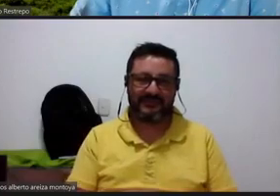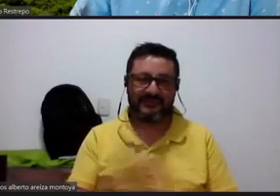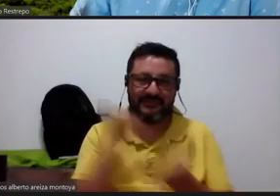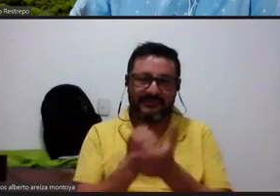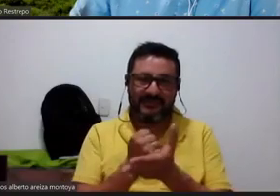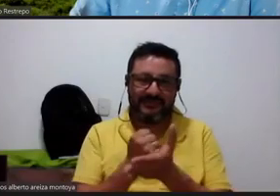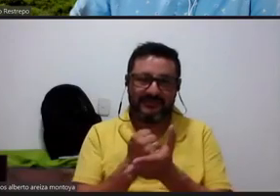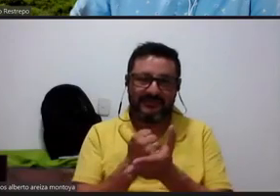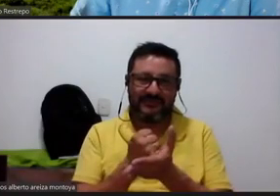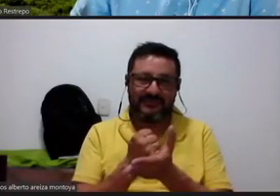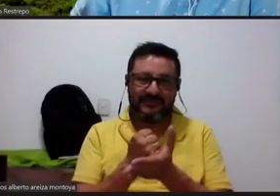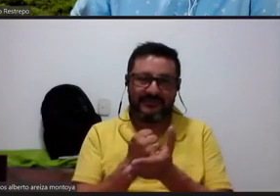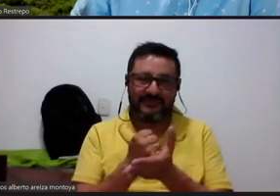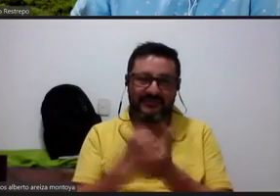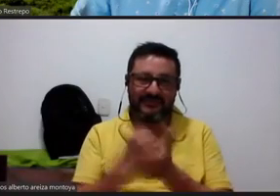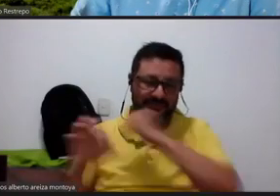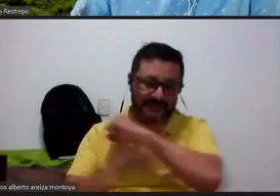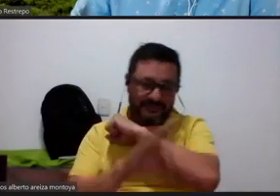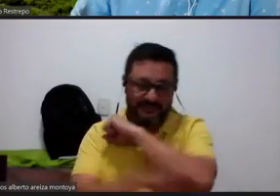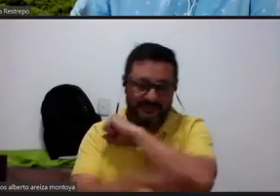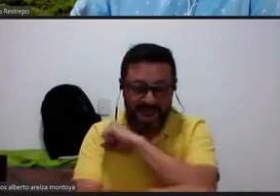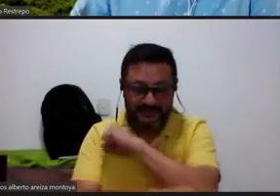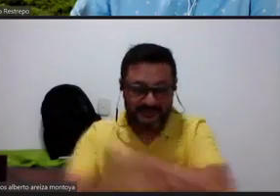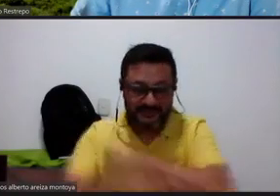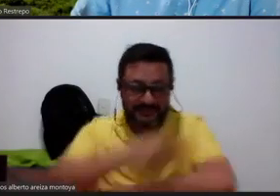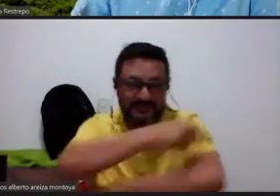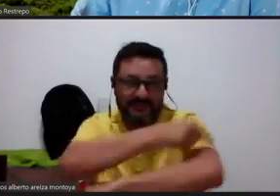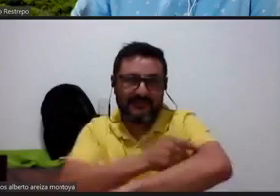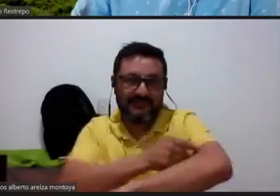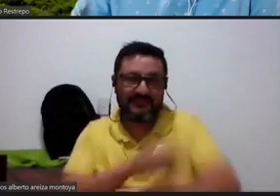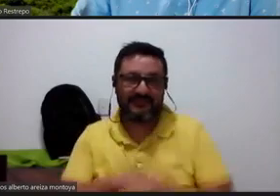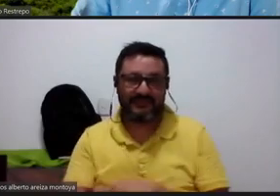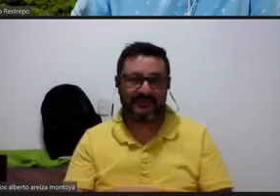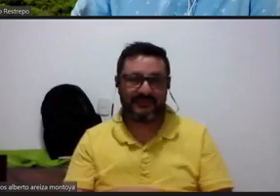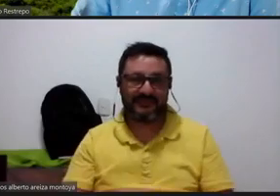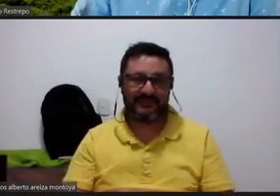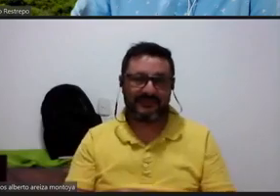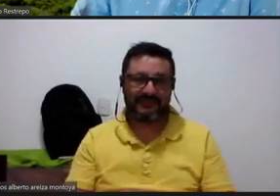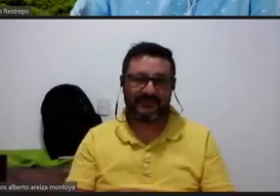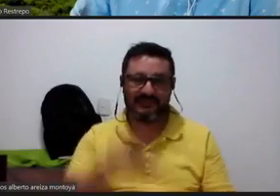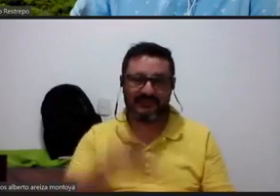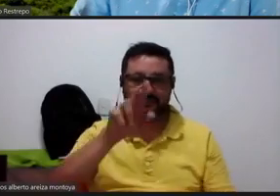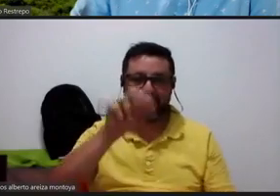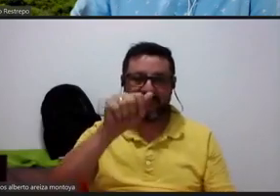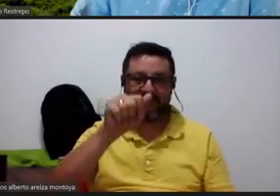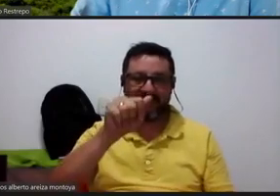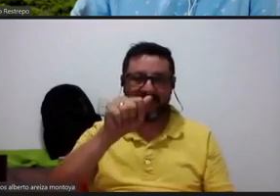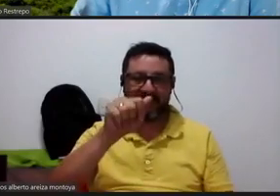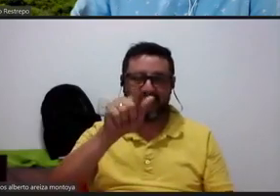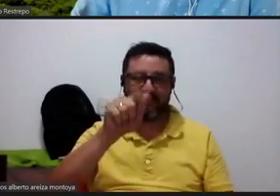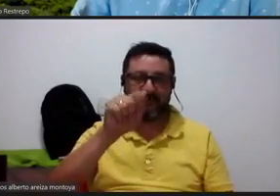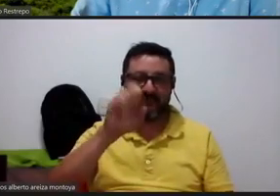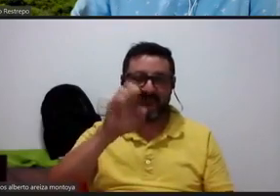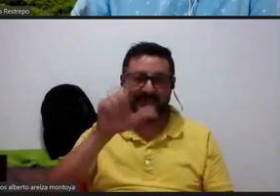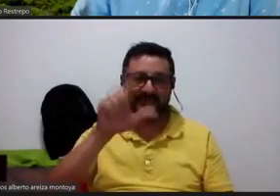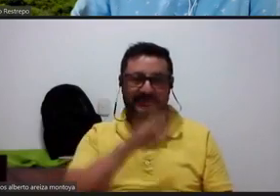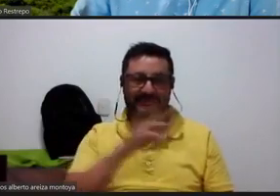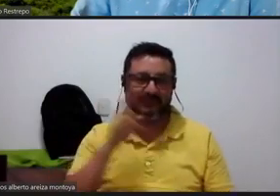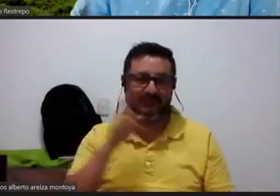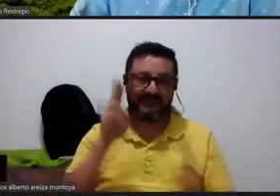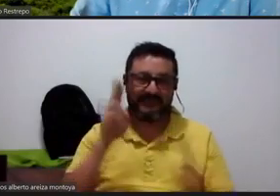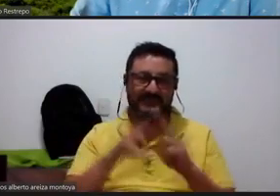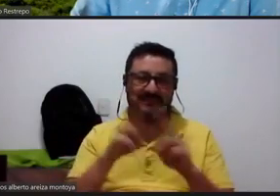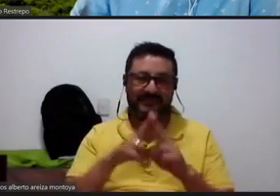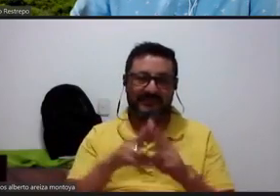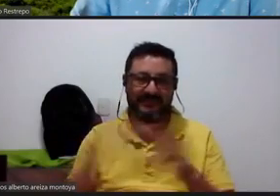con el psicólogo del Comité Olímpico en ese momento. Rafael Sabaraín, y dijimos, nos vemos en Londres en